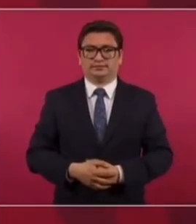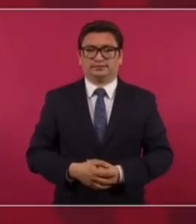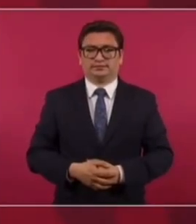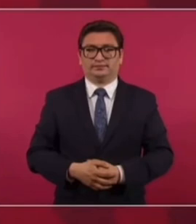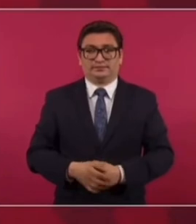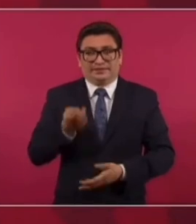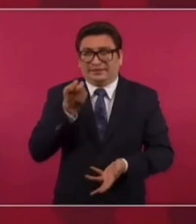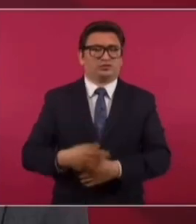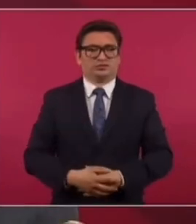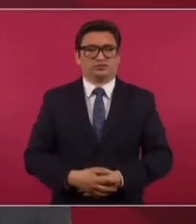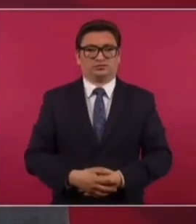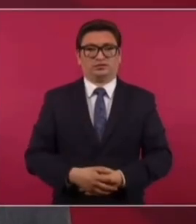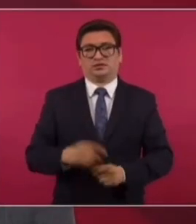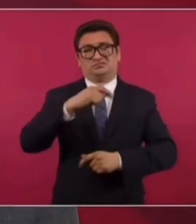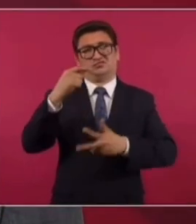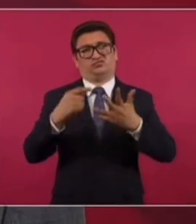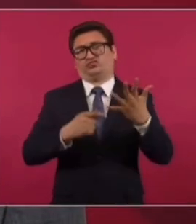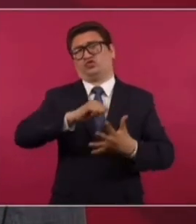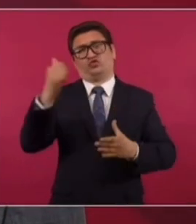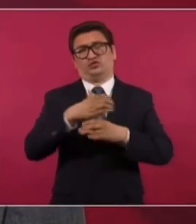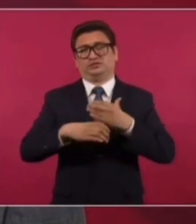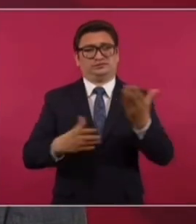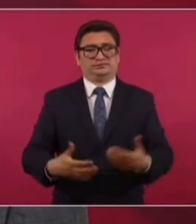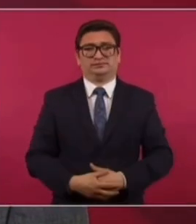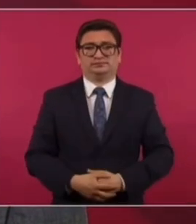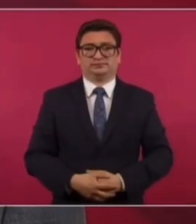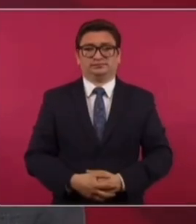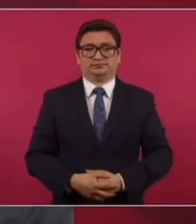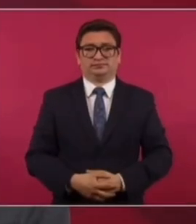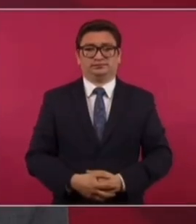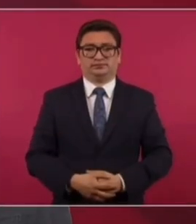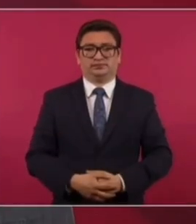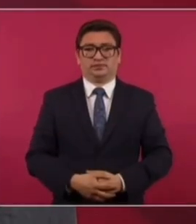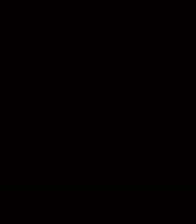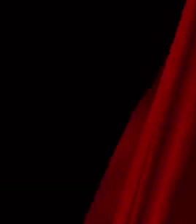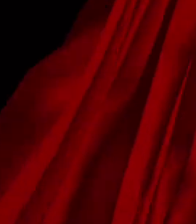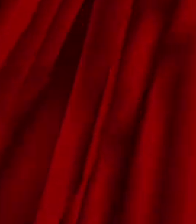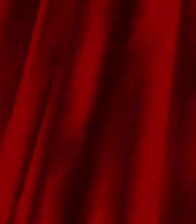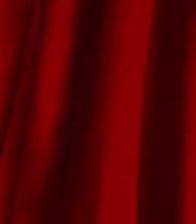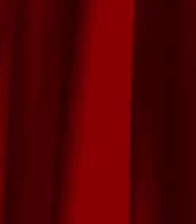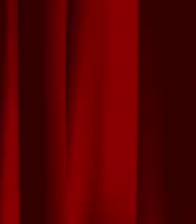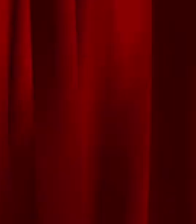eso se regatea de otras cosas. Que no hay impunidad.